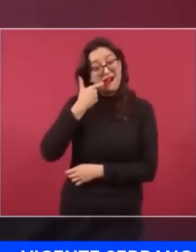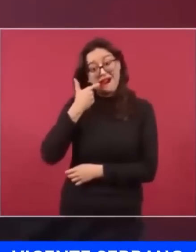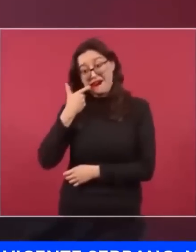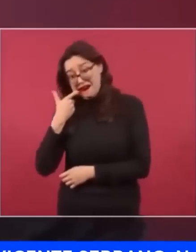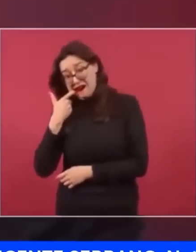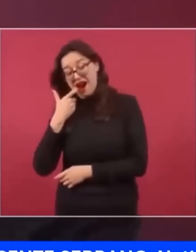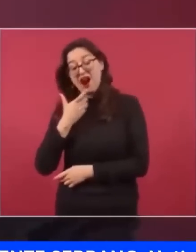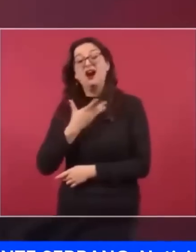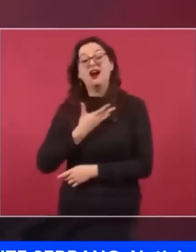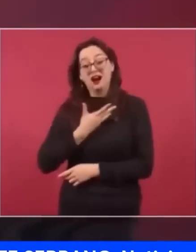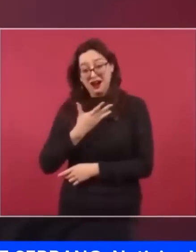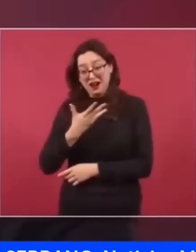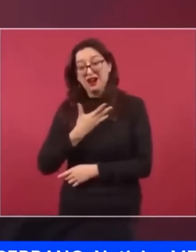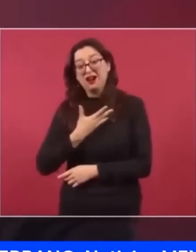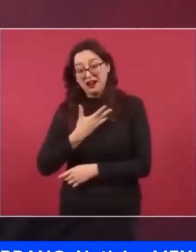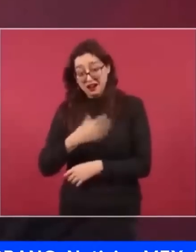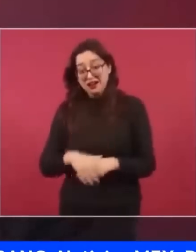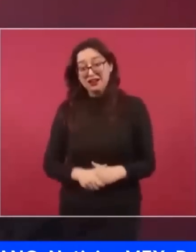y